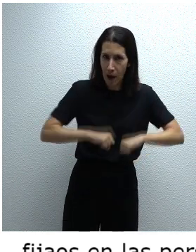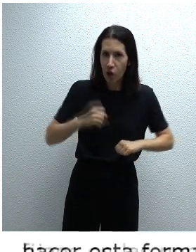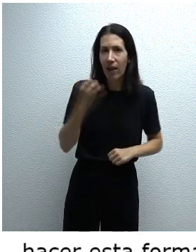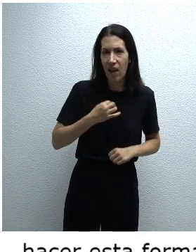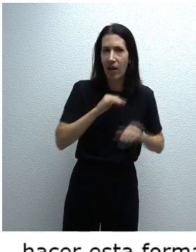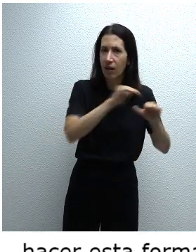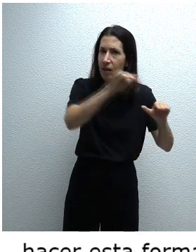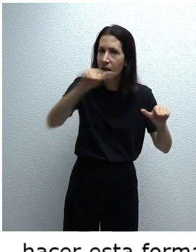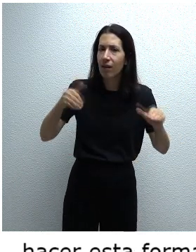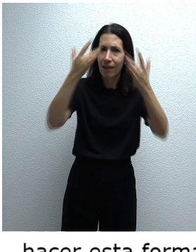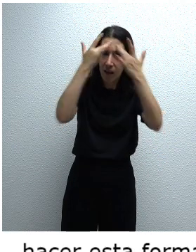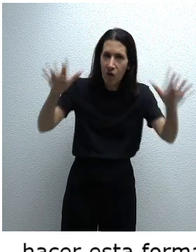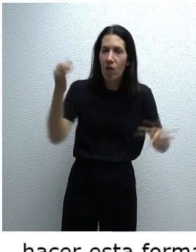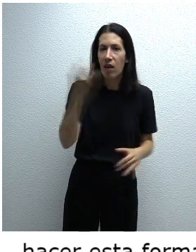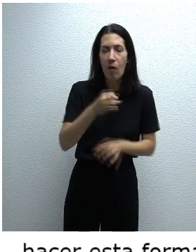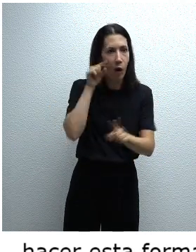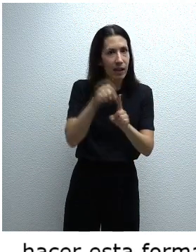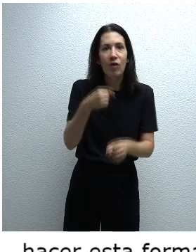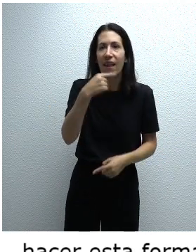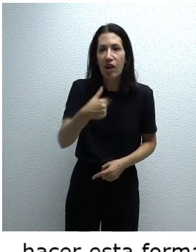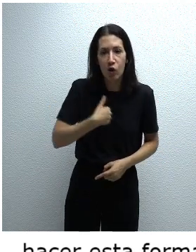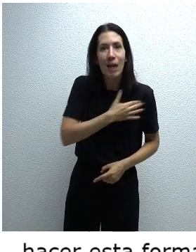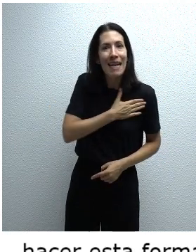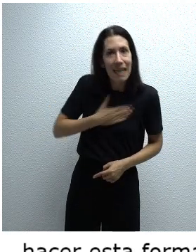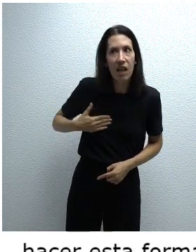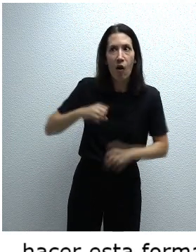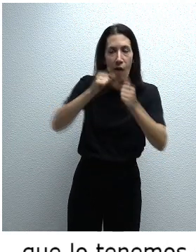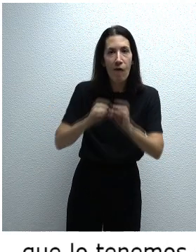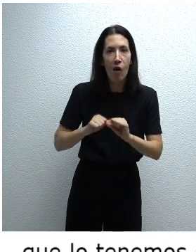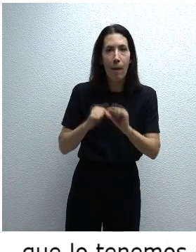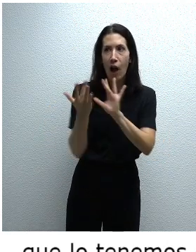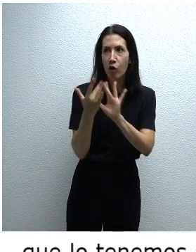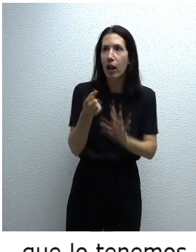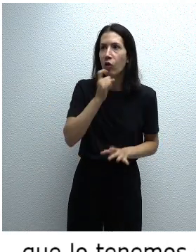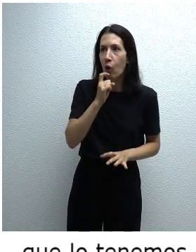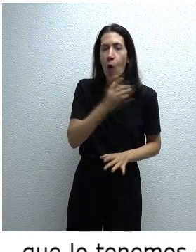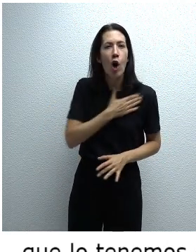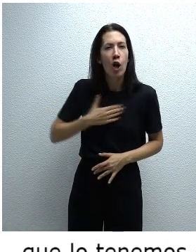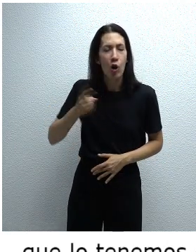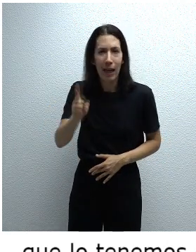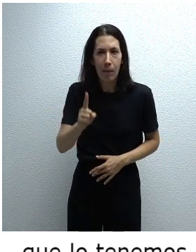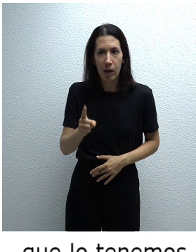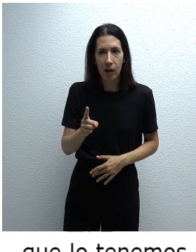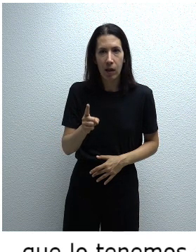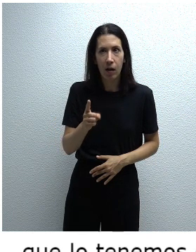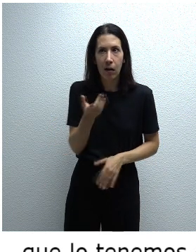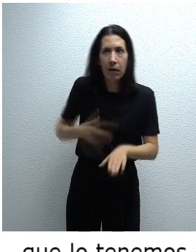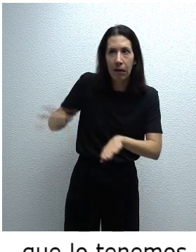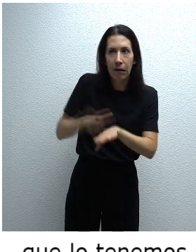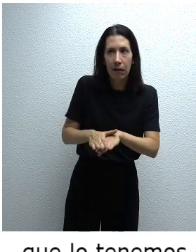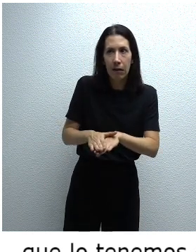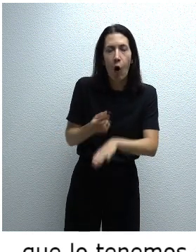también para decir cómo queremos ser tratadas, que no queremos edadismo, que no queremos